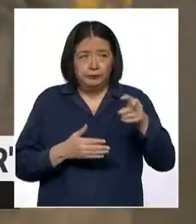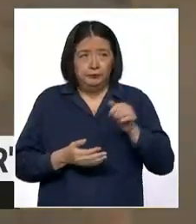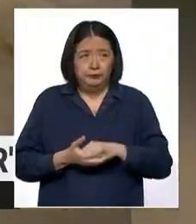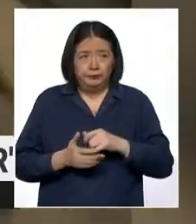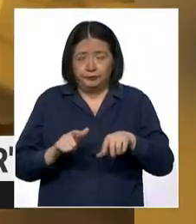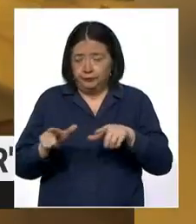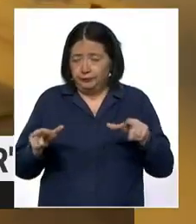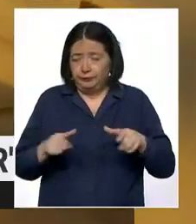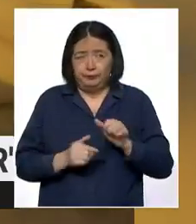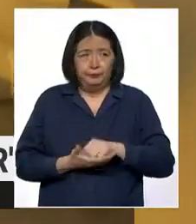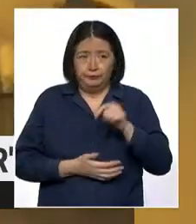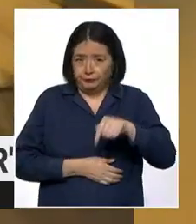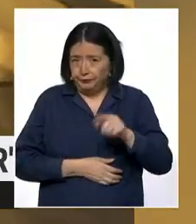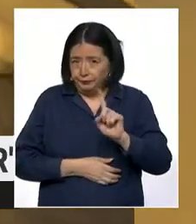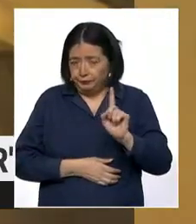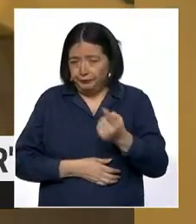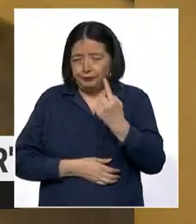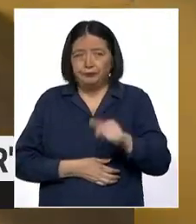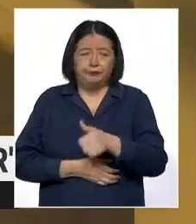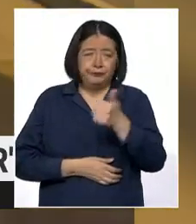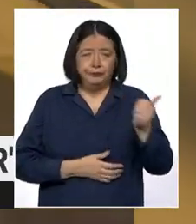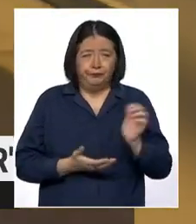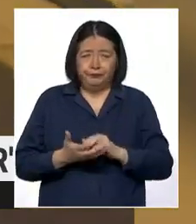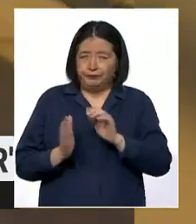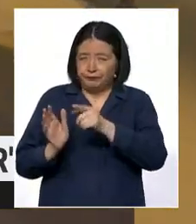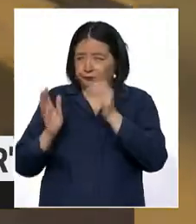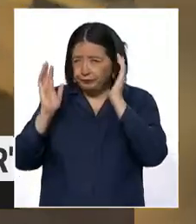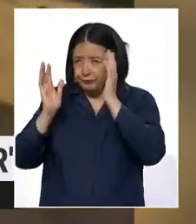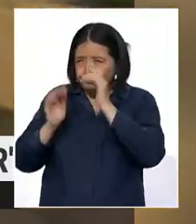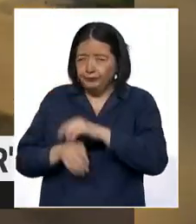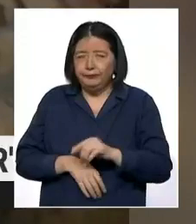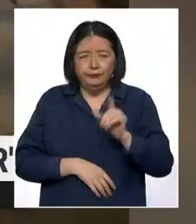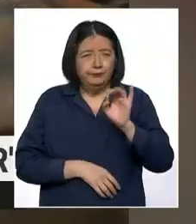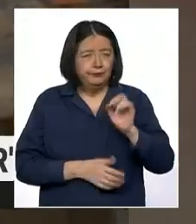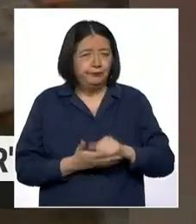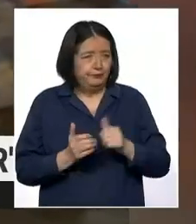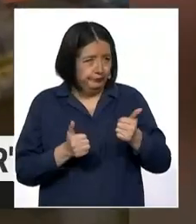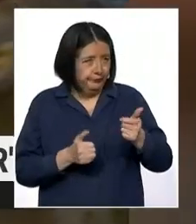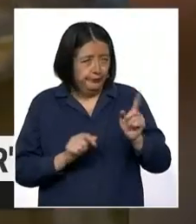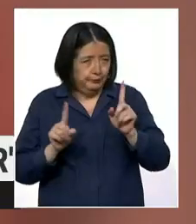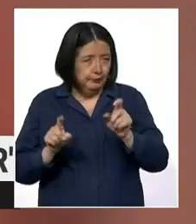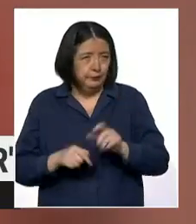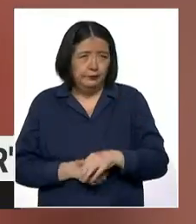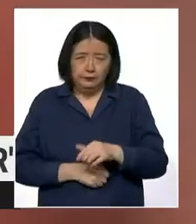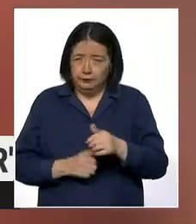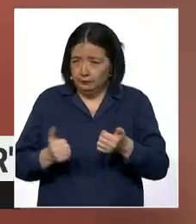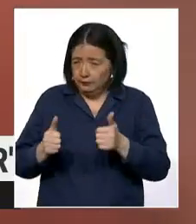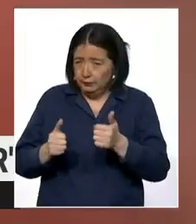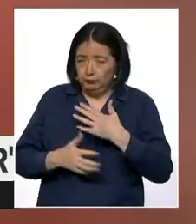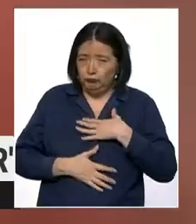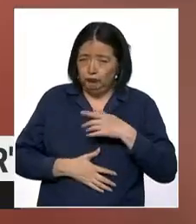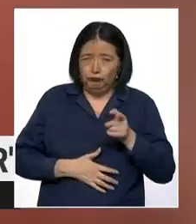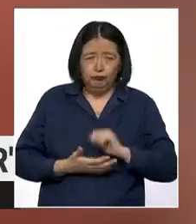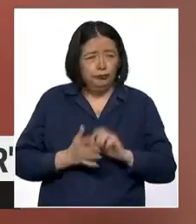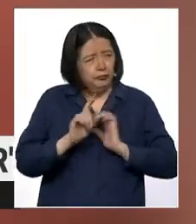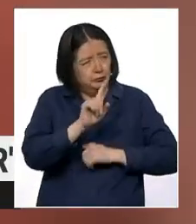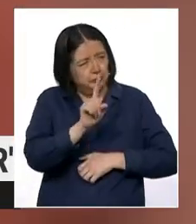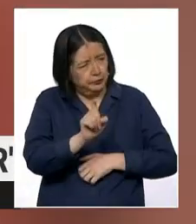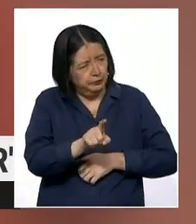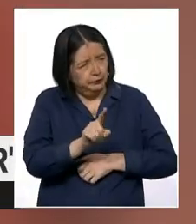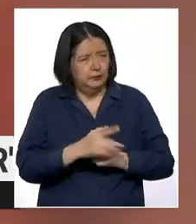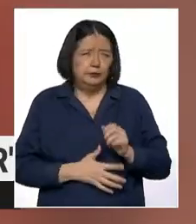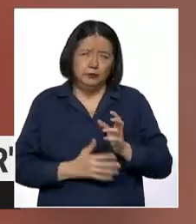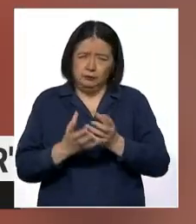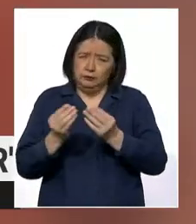estos recintos. Este no es el único, sino hay otros más. Permítanos, vamos a escuchar a Lorena una consulta. Sí, Lorena. ¿Qué tal? ¿Cómo está? Mucho gusto. Hacerle la consulta, porque